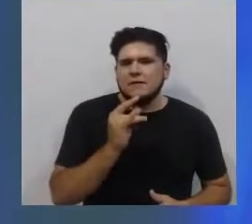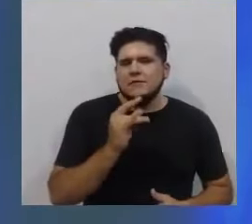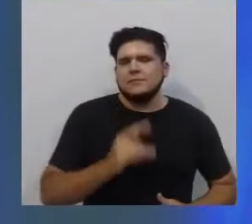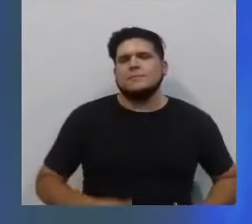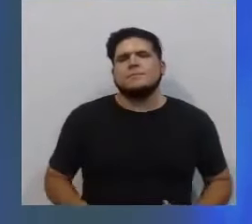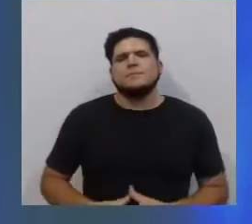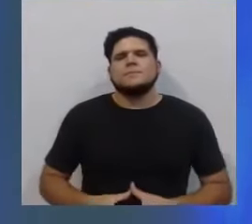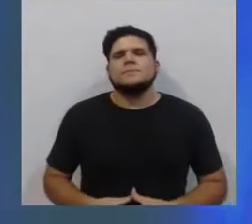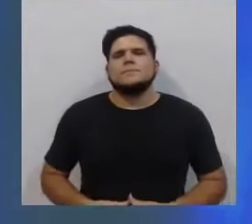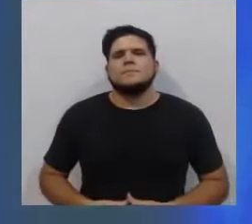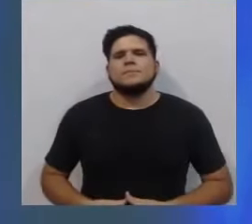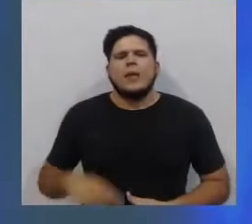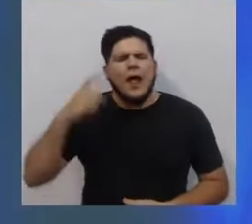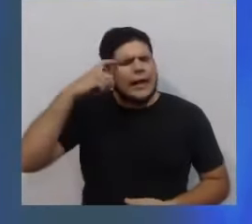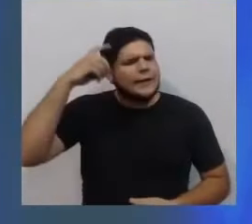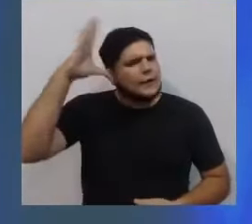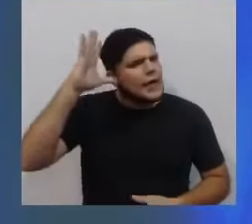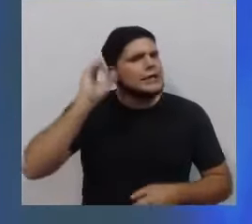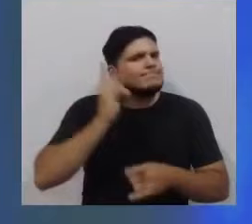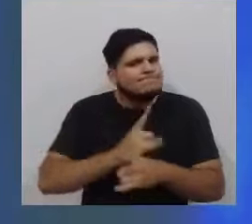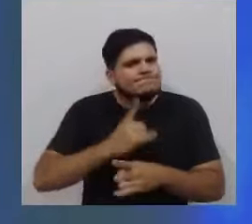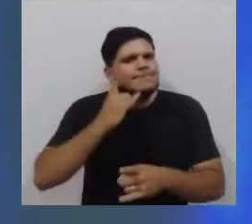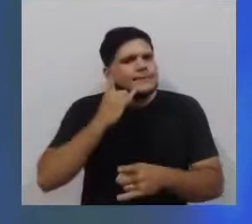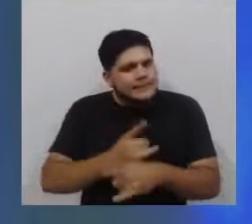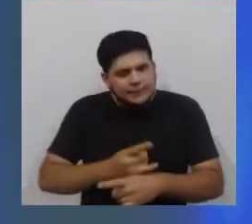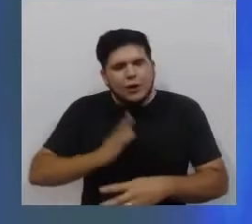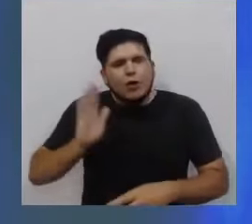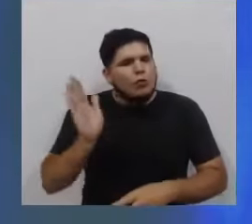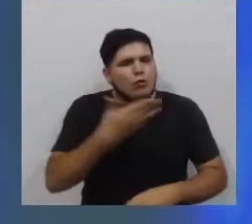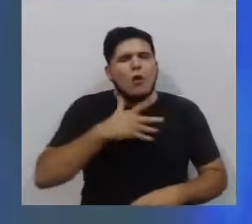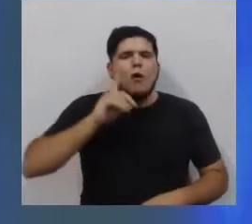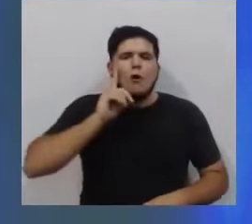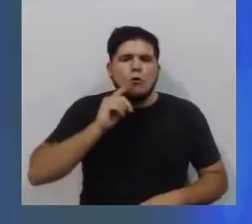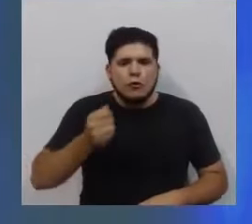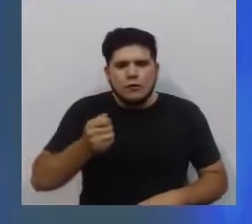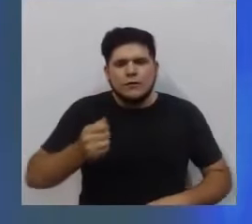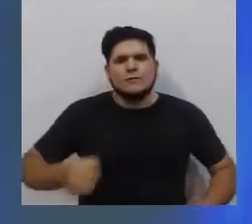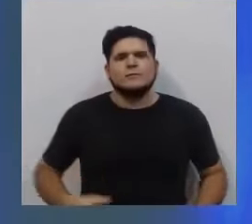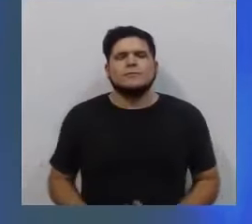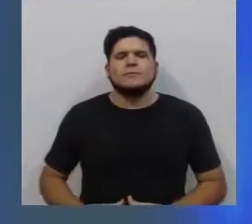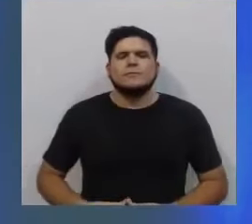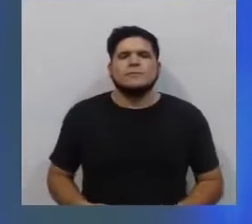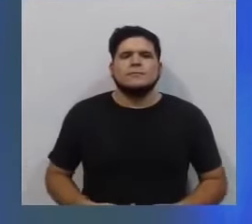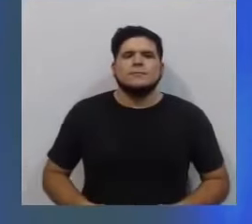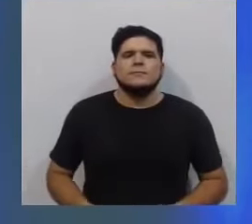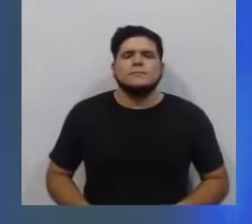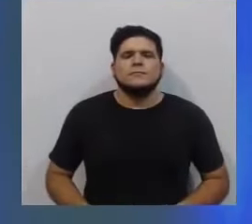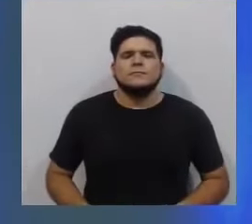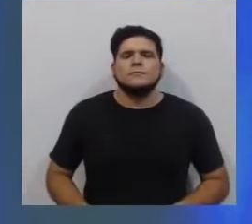y viva bajo ese principio que establece la palabra de dios